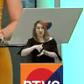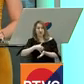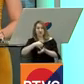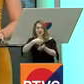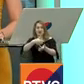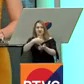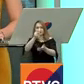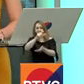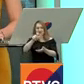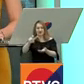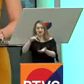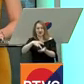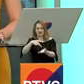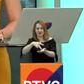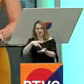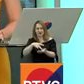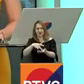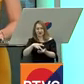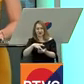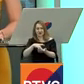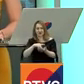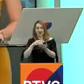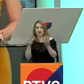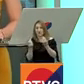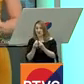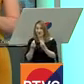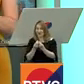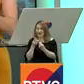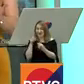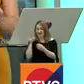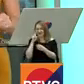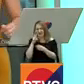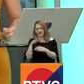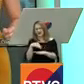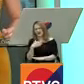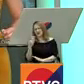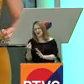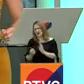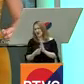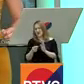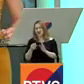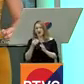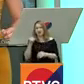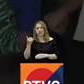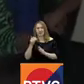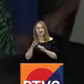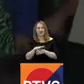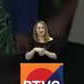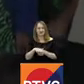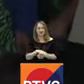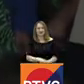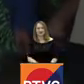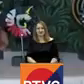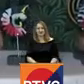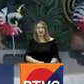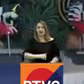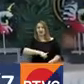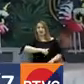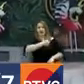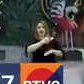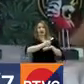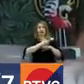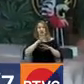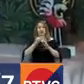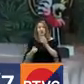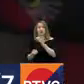participantes lisa día nuestra compañera estuvo pendiente de todo lo que sucedió h directorios productores y